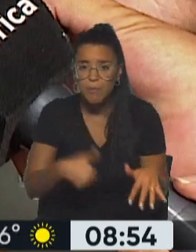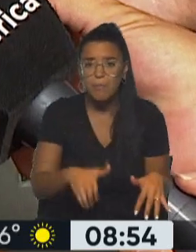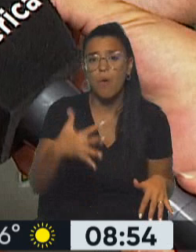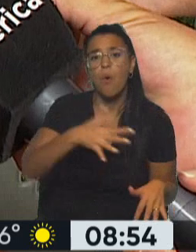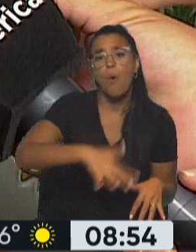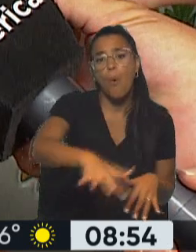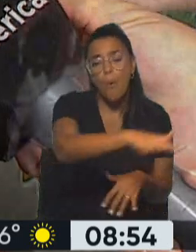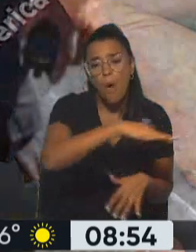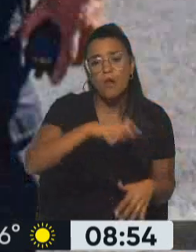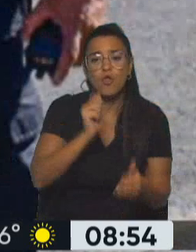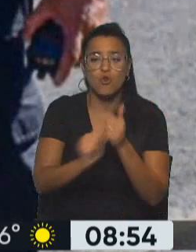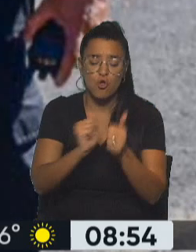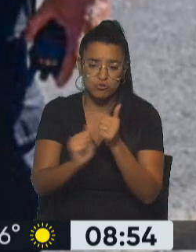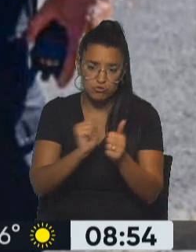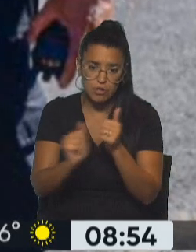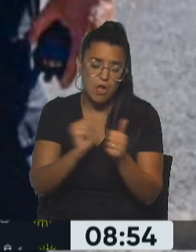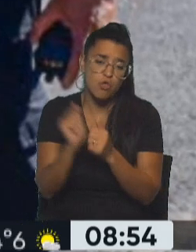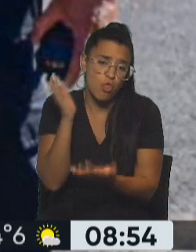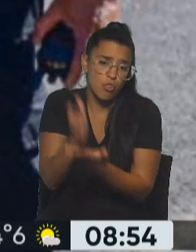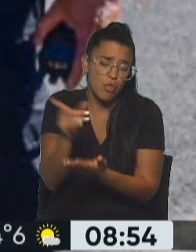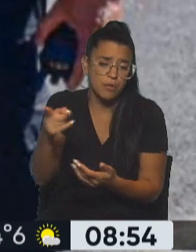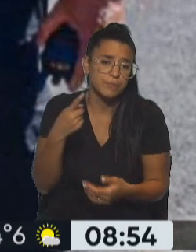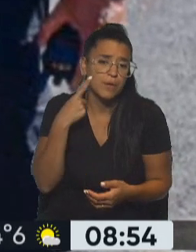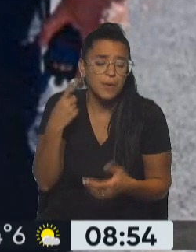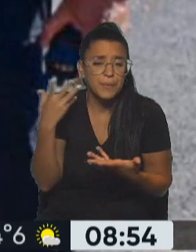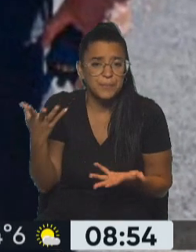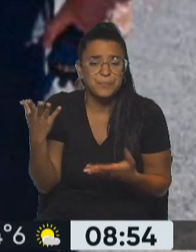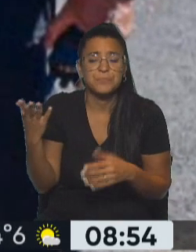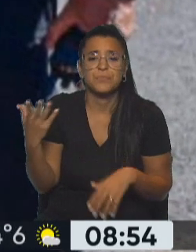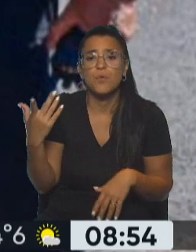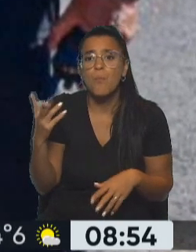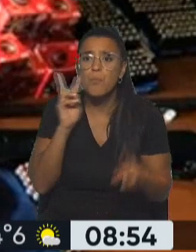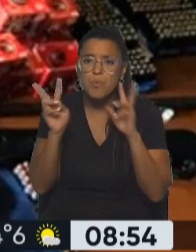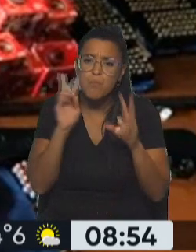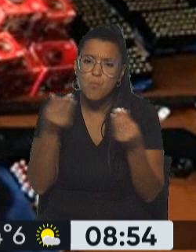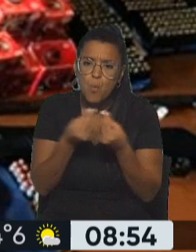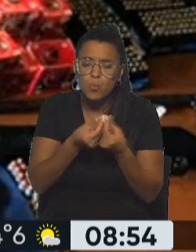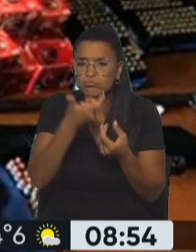barrios de Rosario que tienen todo el derecho del mundo de vivir bien. Ayer vi muchos canales